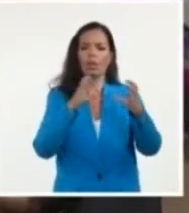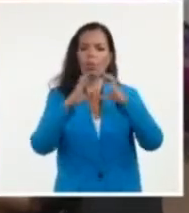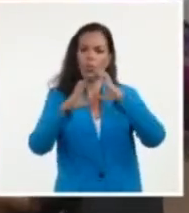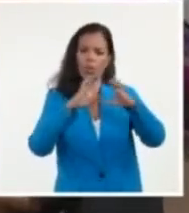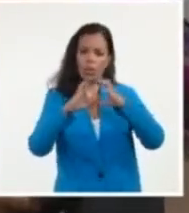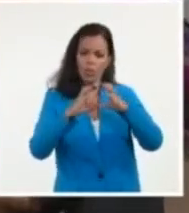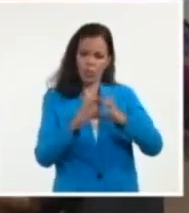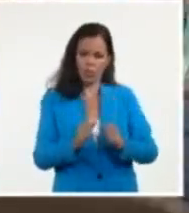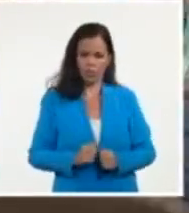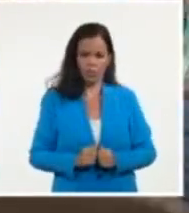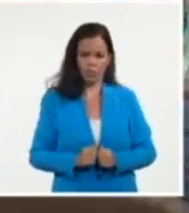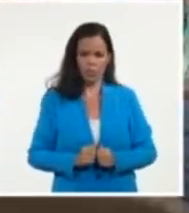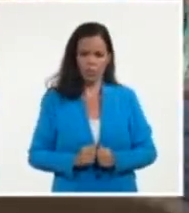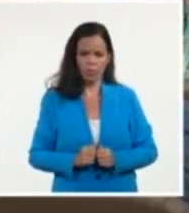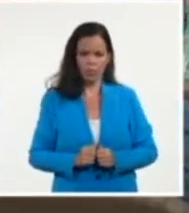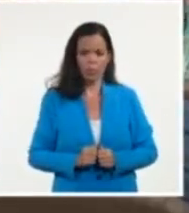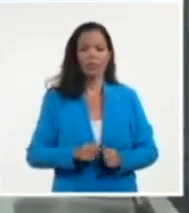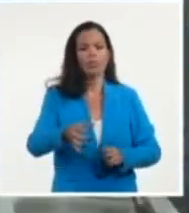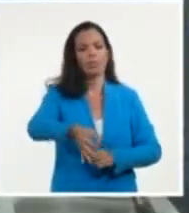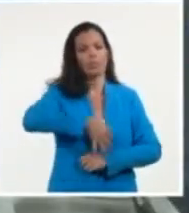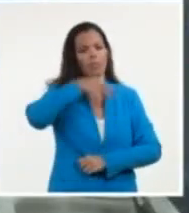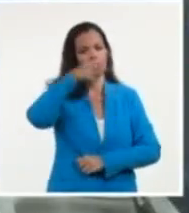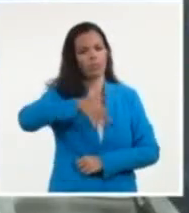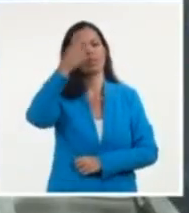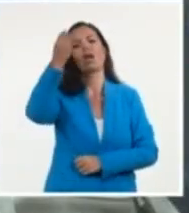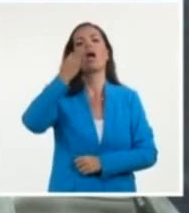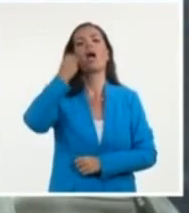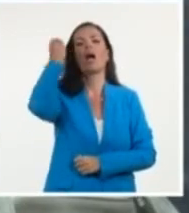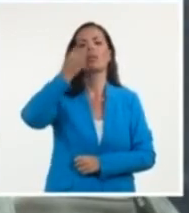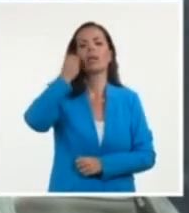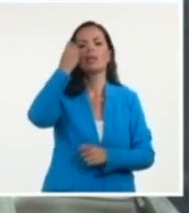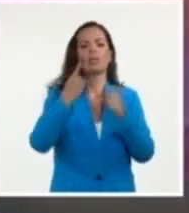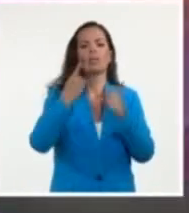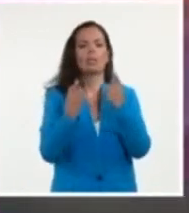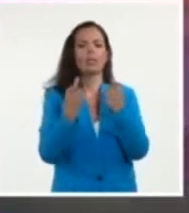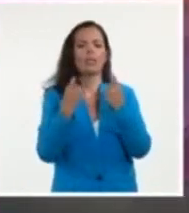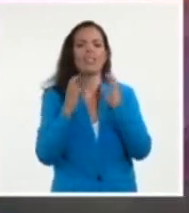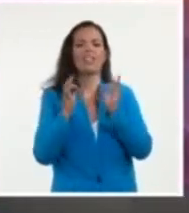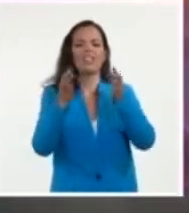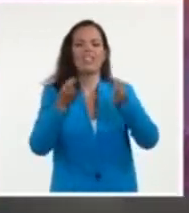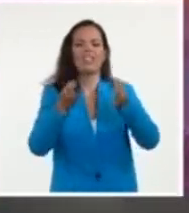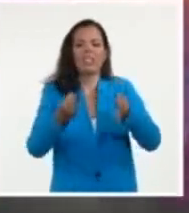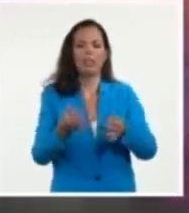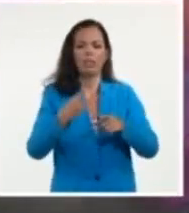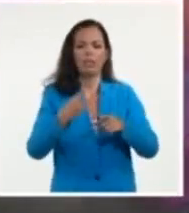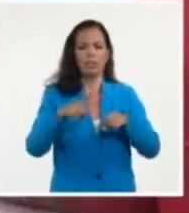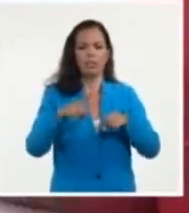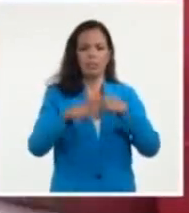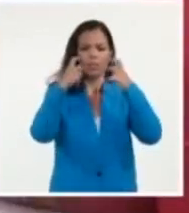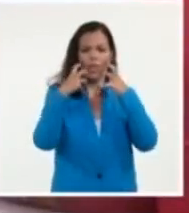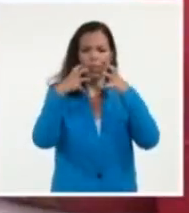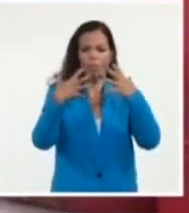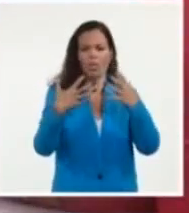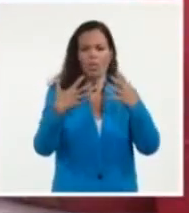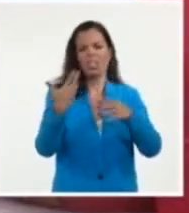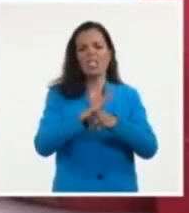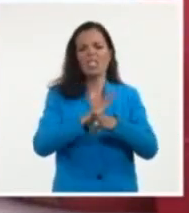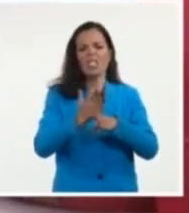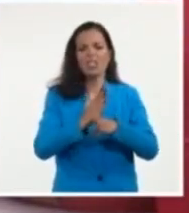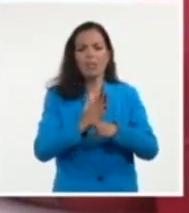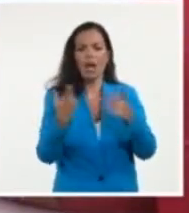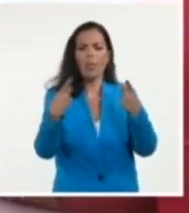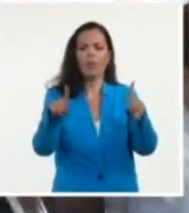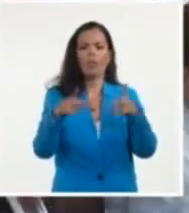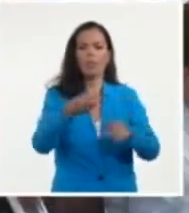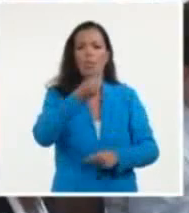igual forma, se suscitaron análisis respecto a la necesidad de definir cuáles son las competencias que entraña ser un profesional de la comunicación, cuál es